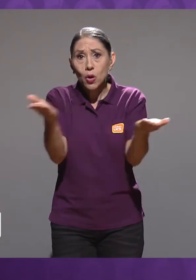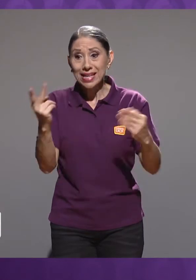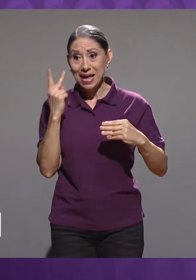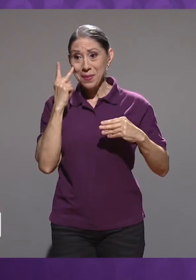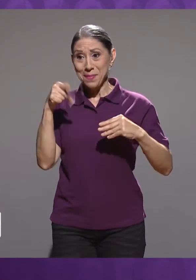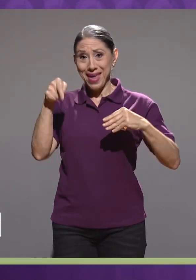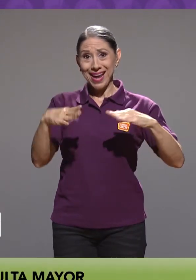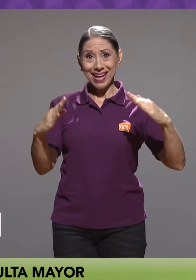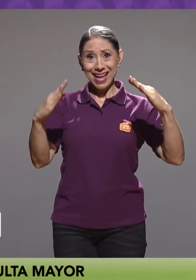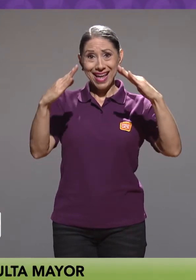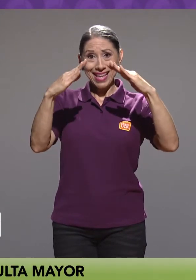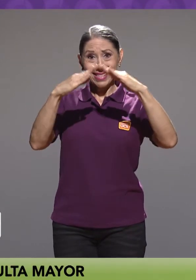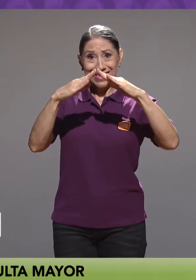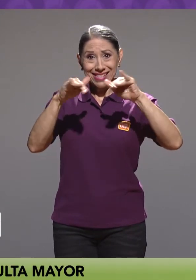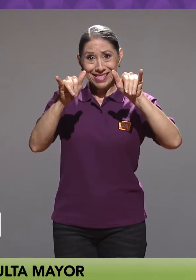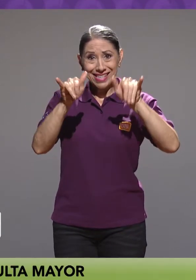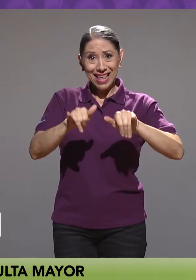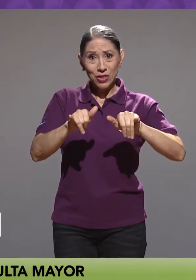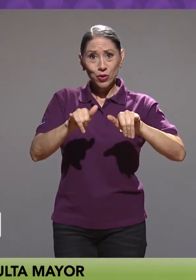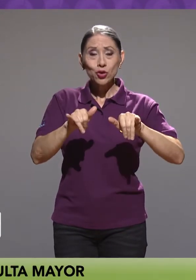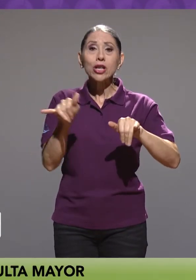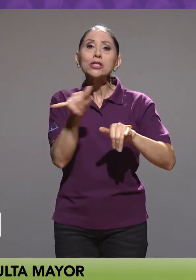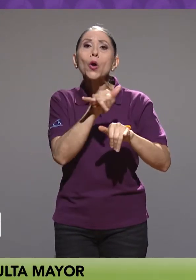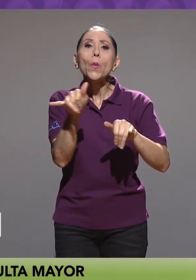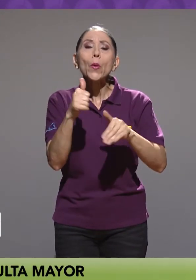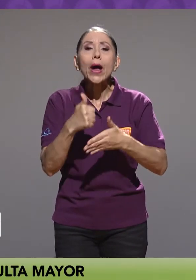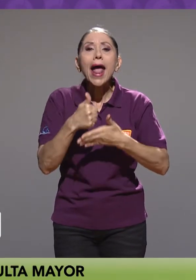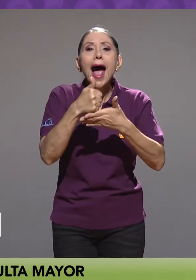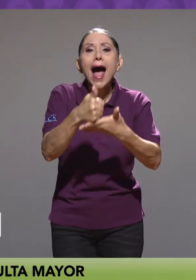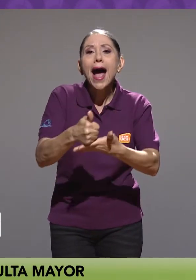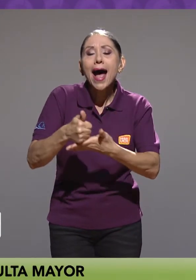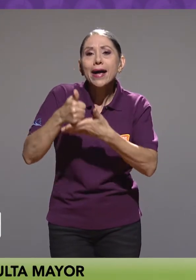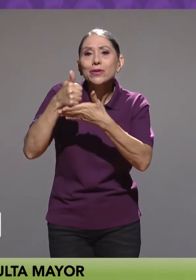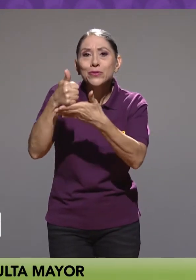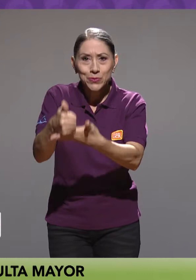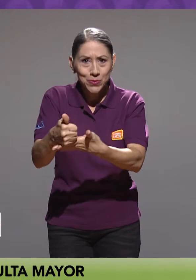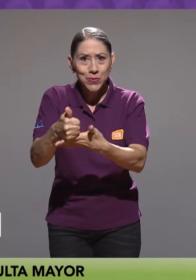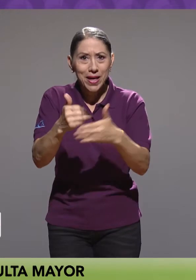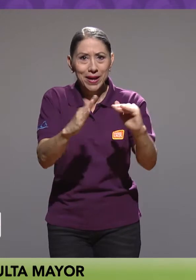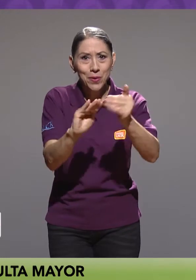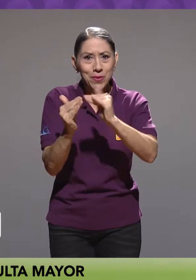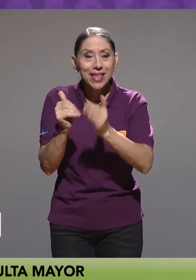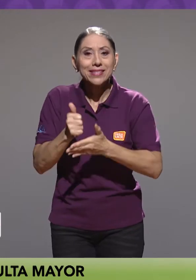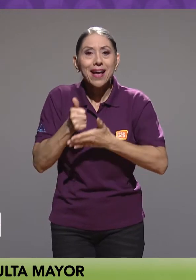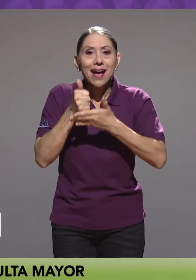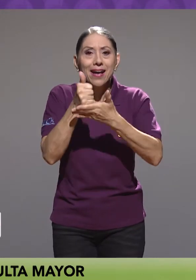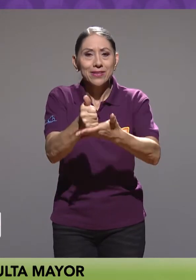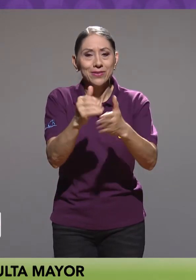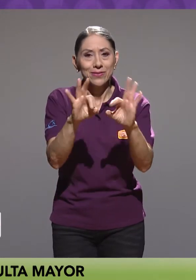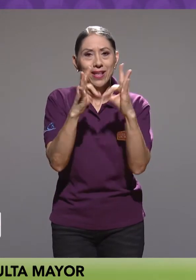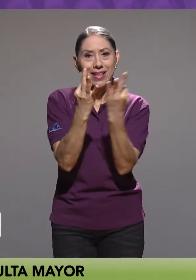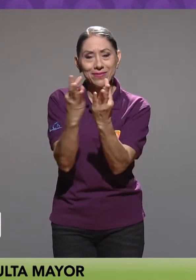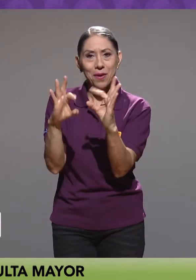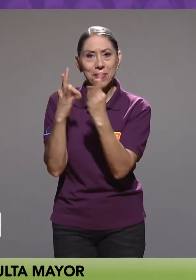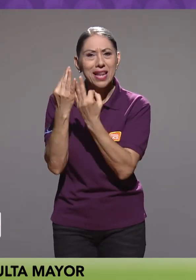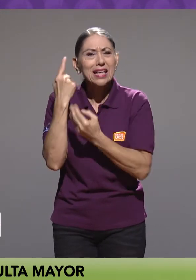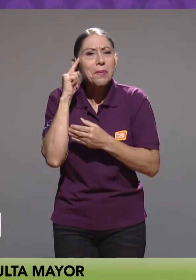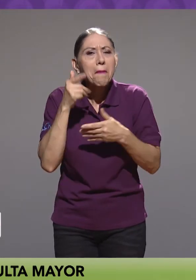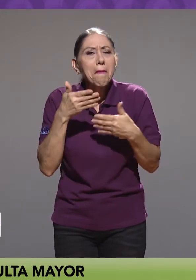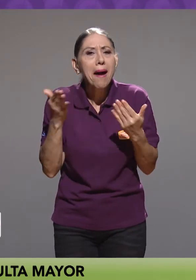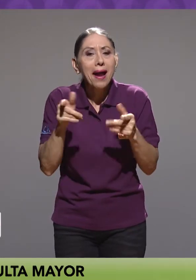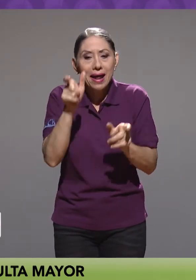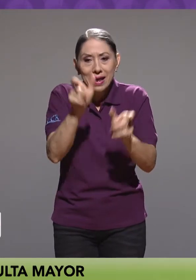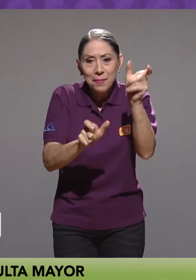centros diurnos aquel par que ayuda en las comunidades y ayuda en las familias a que las